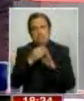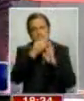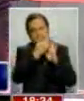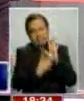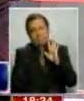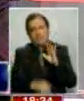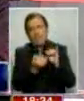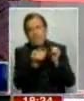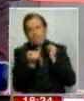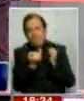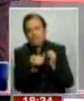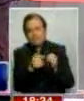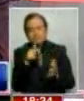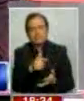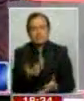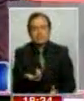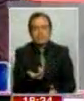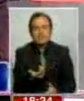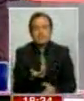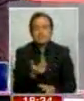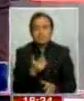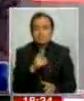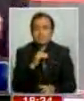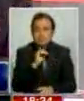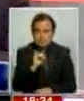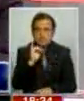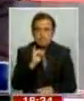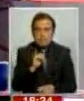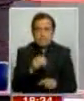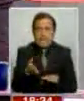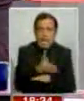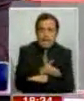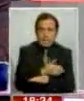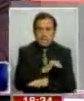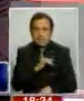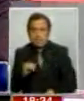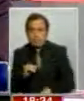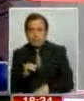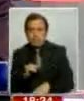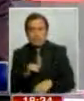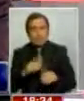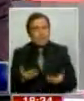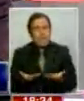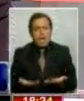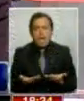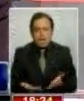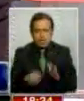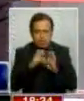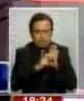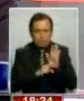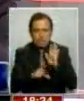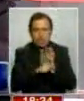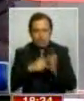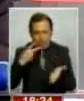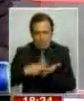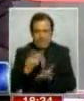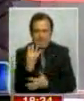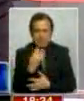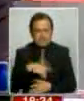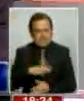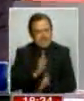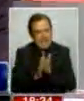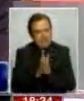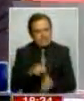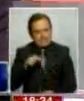datos donde efectivamente, antes que después, y estar vigente el proyecto en el año 2014 es lo que a nosotros